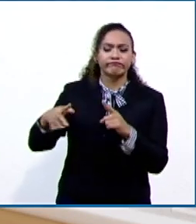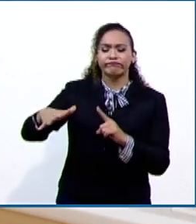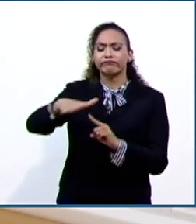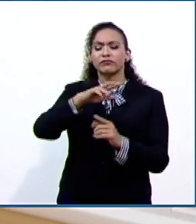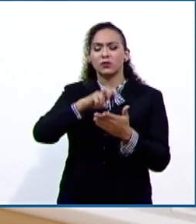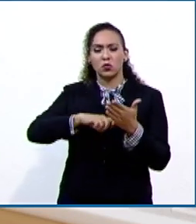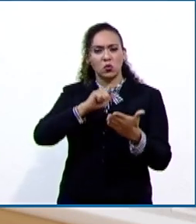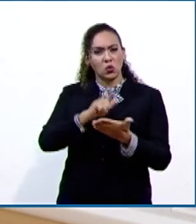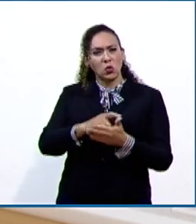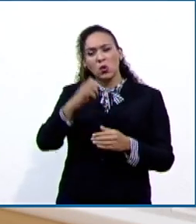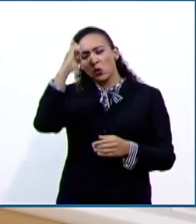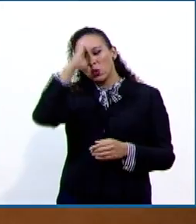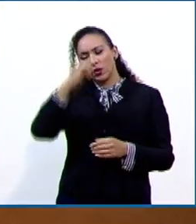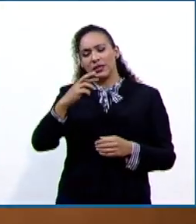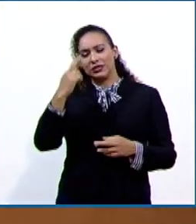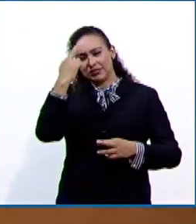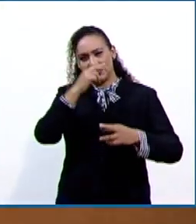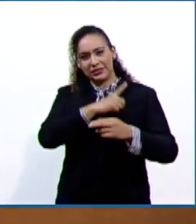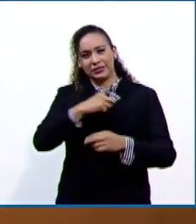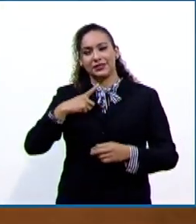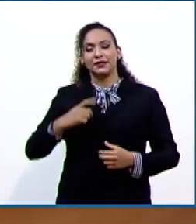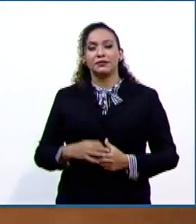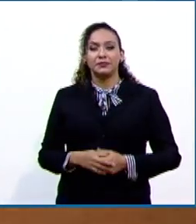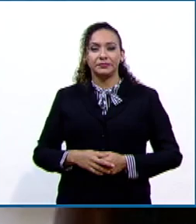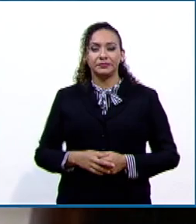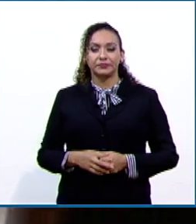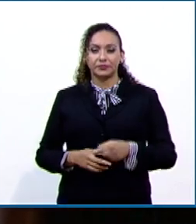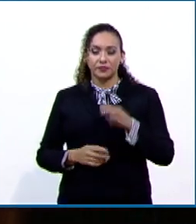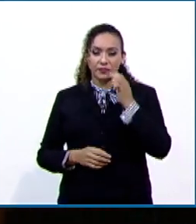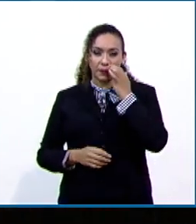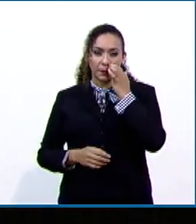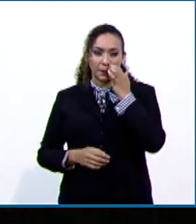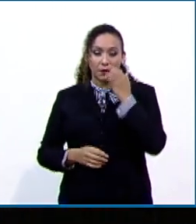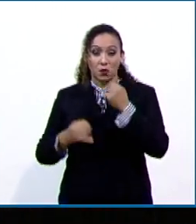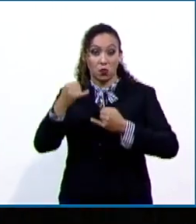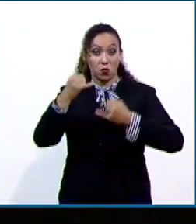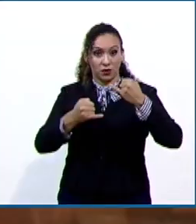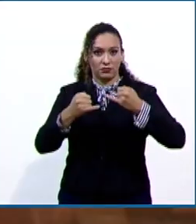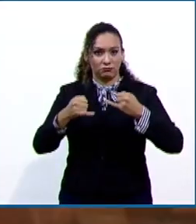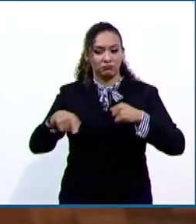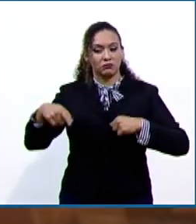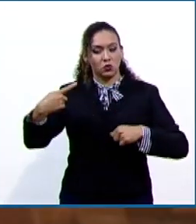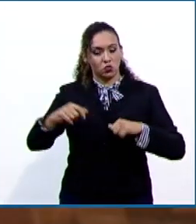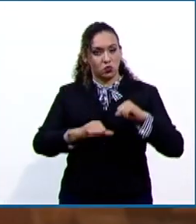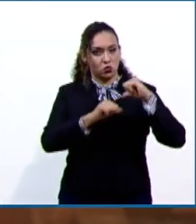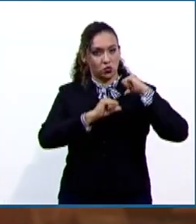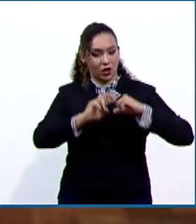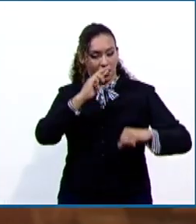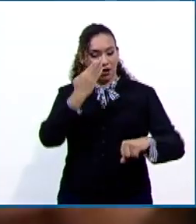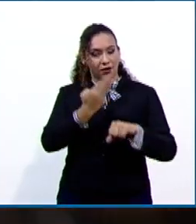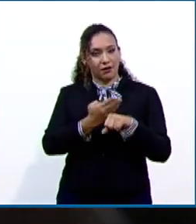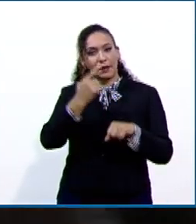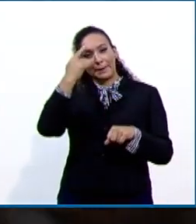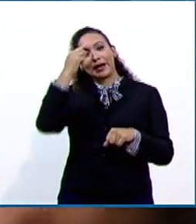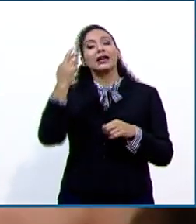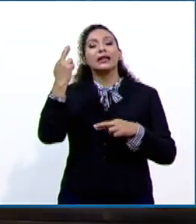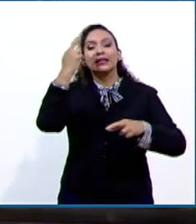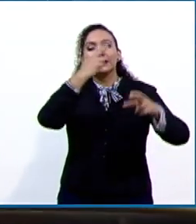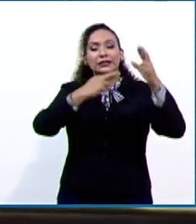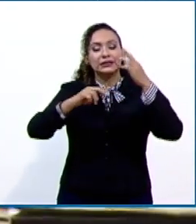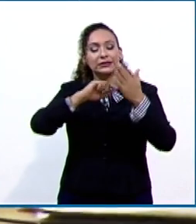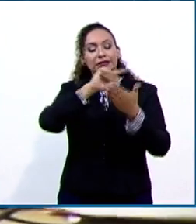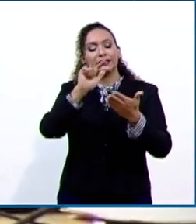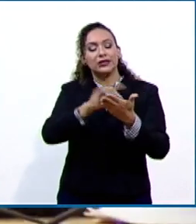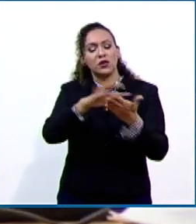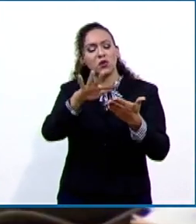a la reforma judicial. Es labor de las y los juzgadores la resolución y análisis de los recursos interpuestos